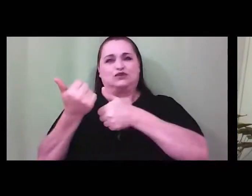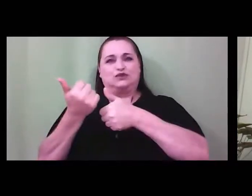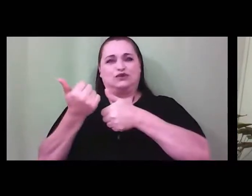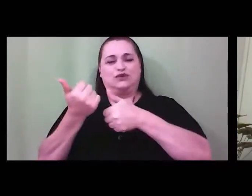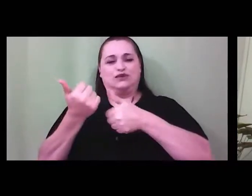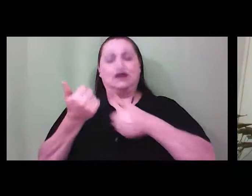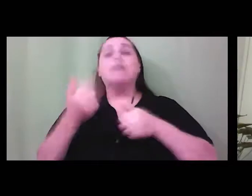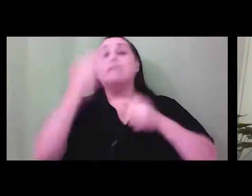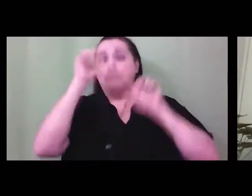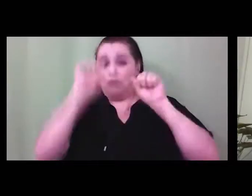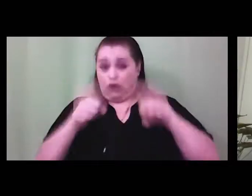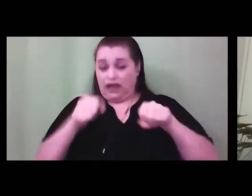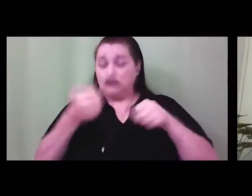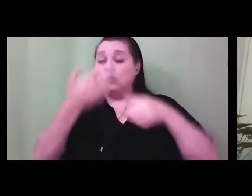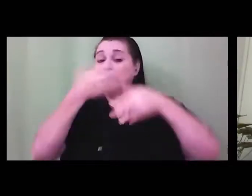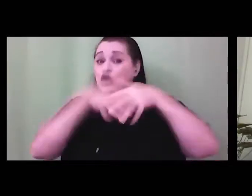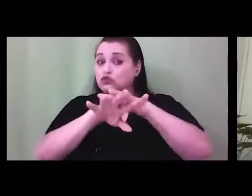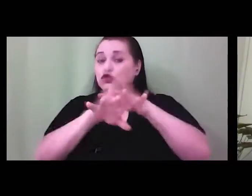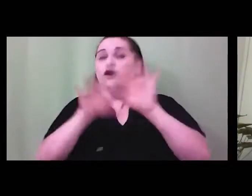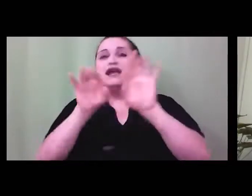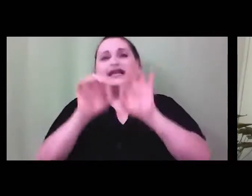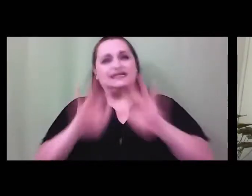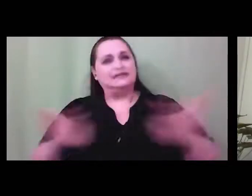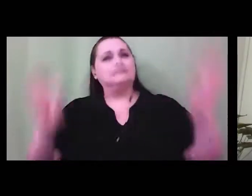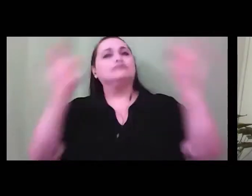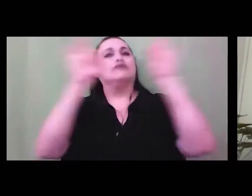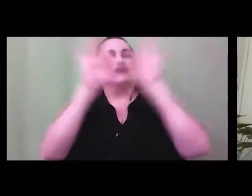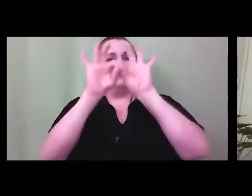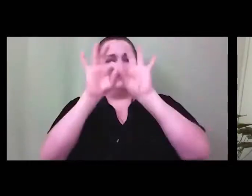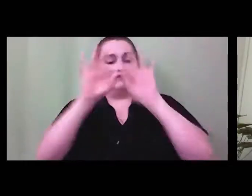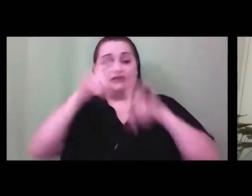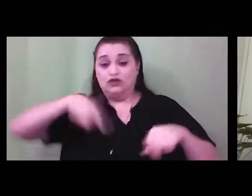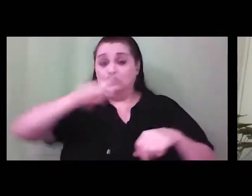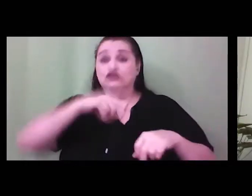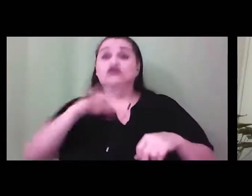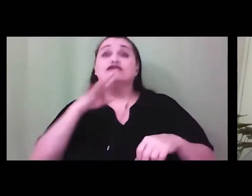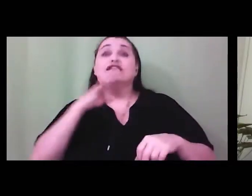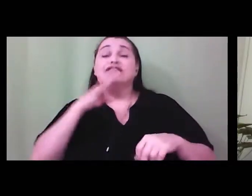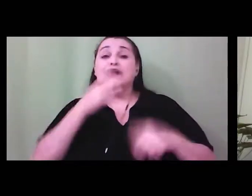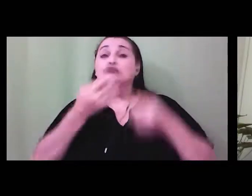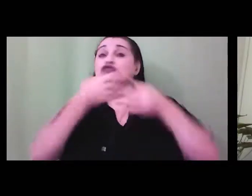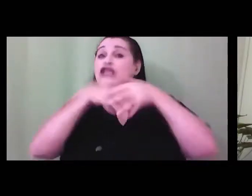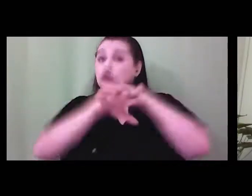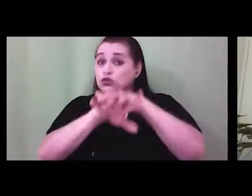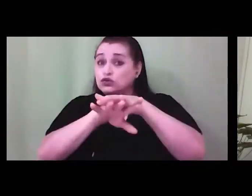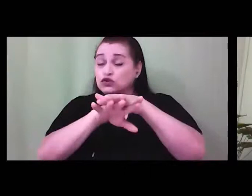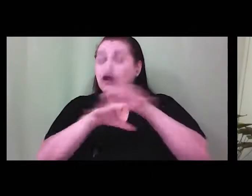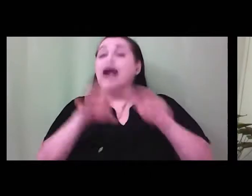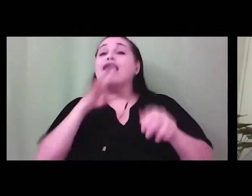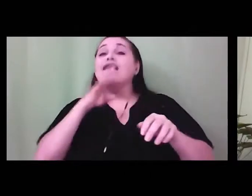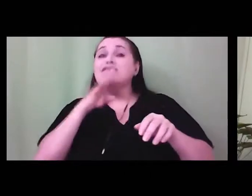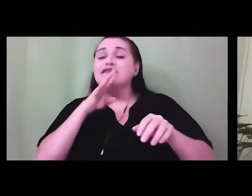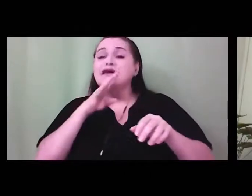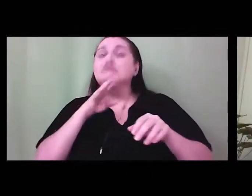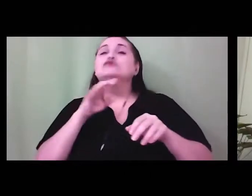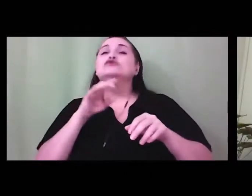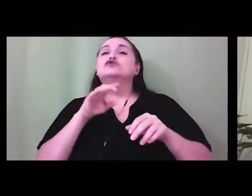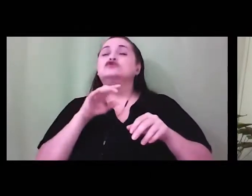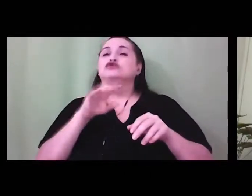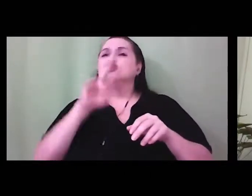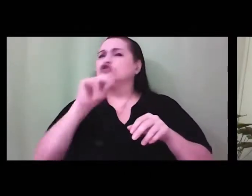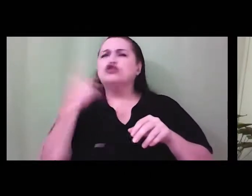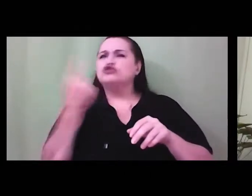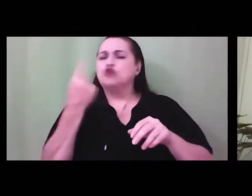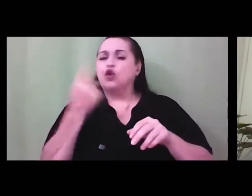es muy importante. Y cuando nosotros entonces hablamos de inclusión, no estamos hablando solamente de una persona